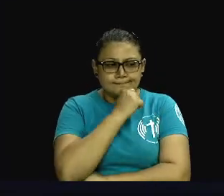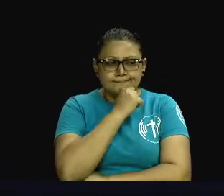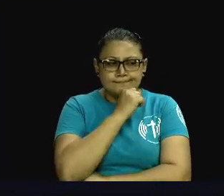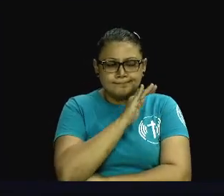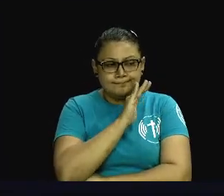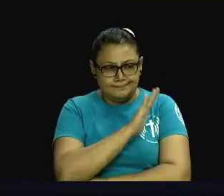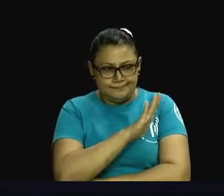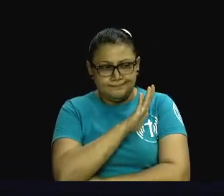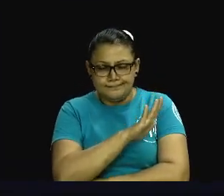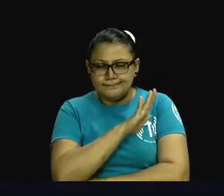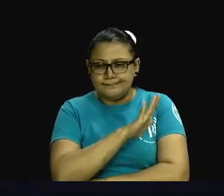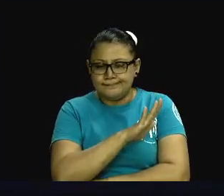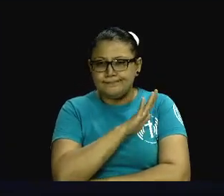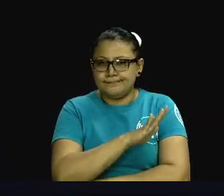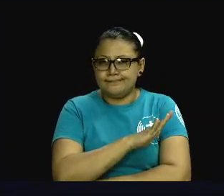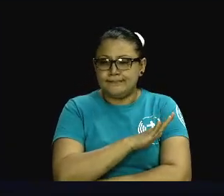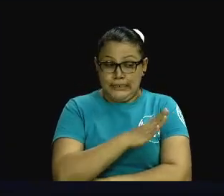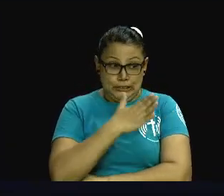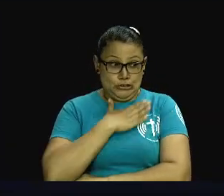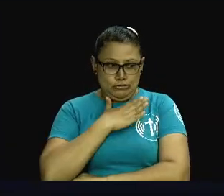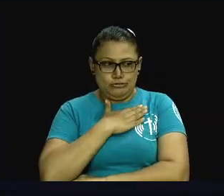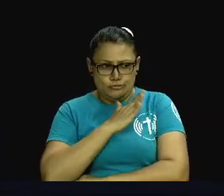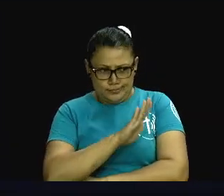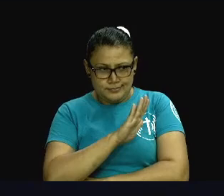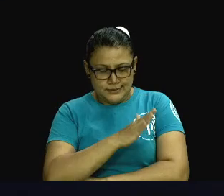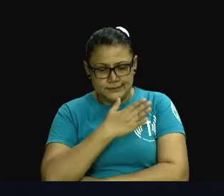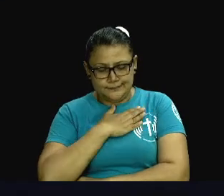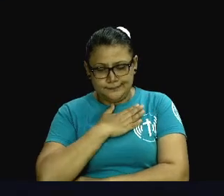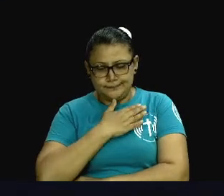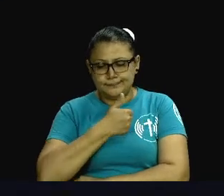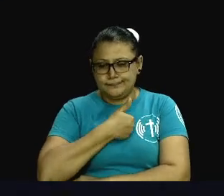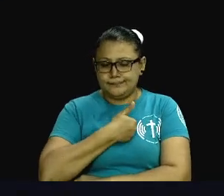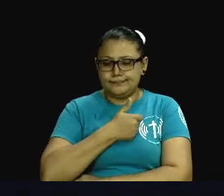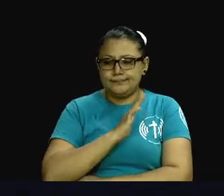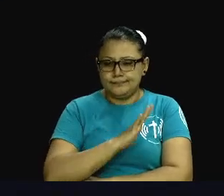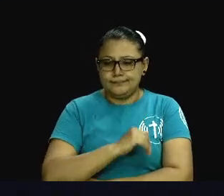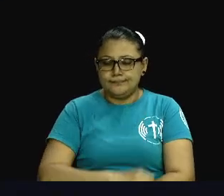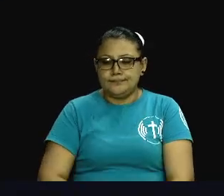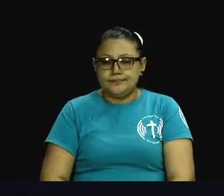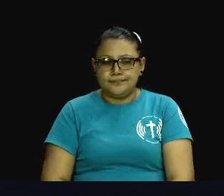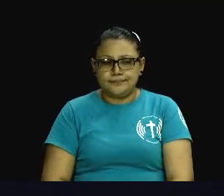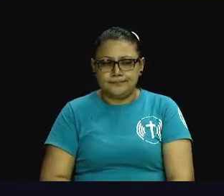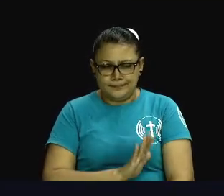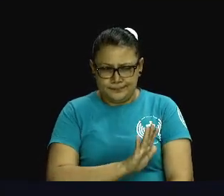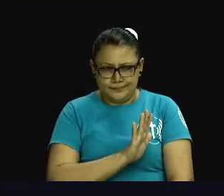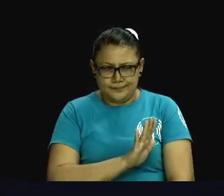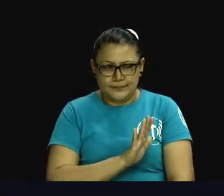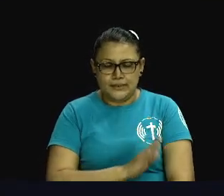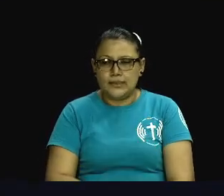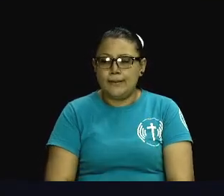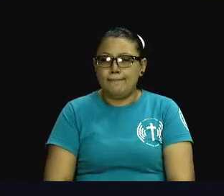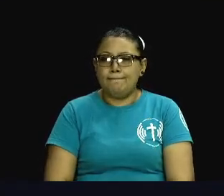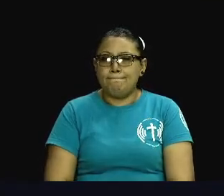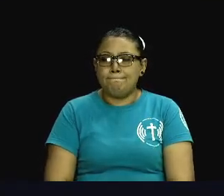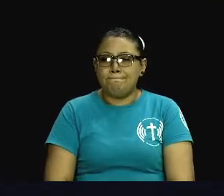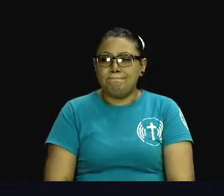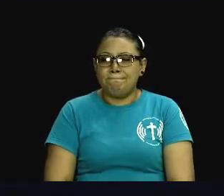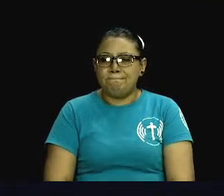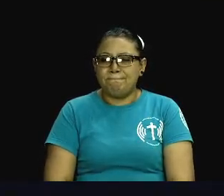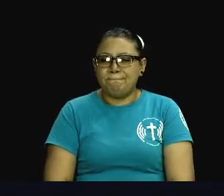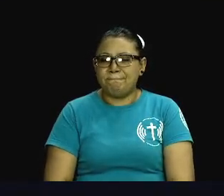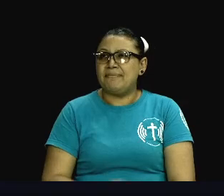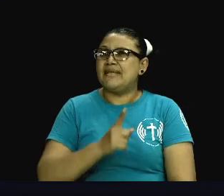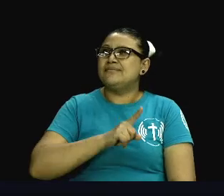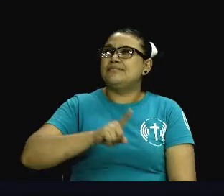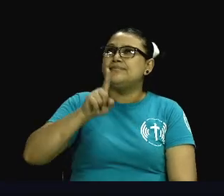espérate que me toque mi turno dice el señor dejad que yo le quemen incienso y que hagan y deshagan y